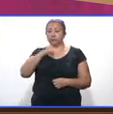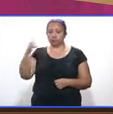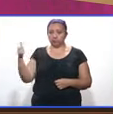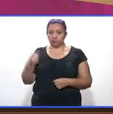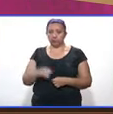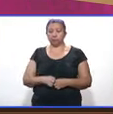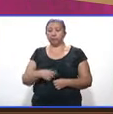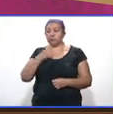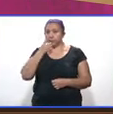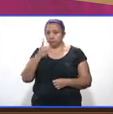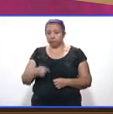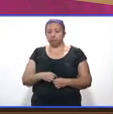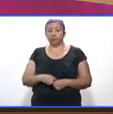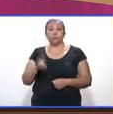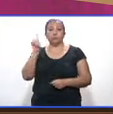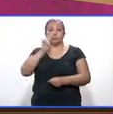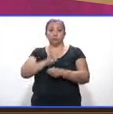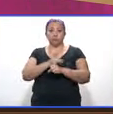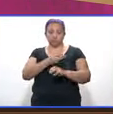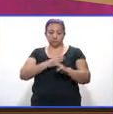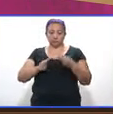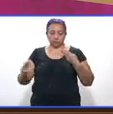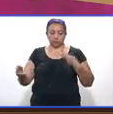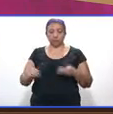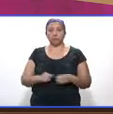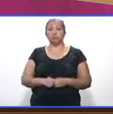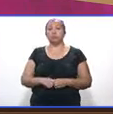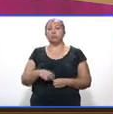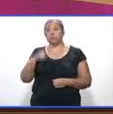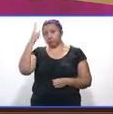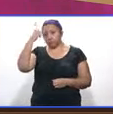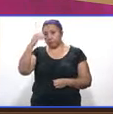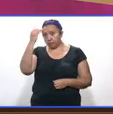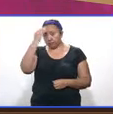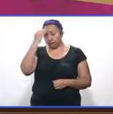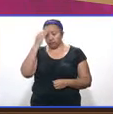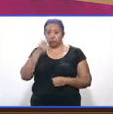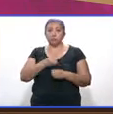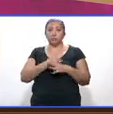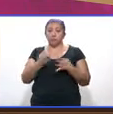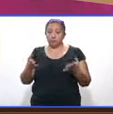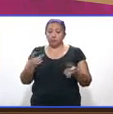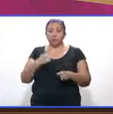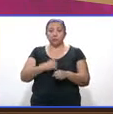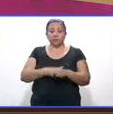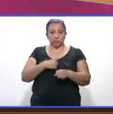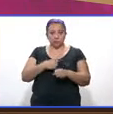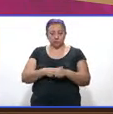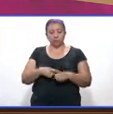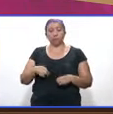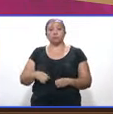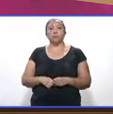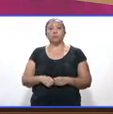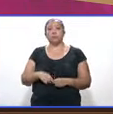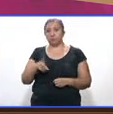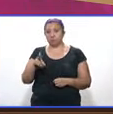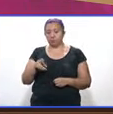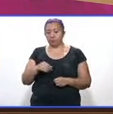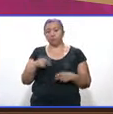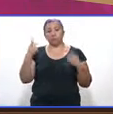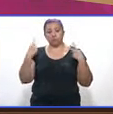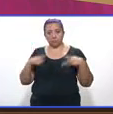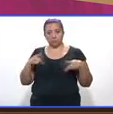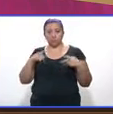el 14 de marzo, se conmemora el Día Mundial de la Endometriosis para dar a conocer acerca de esta patología que afecta a un porcentaje de la